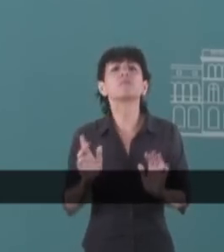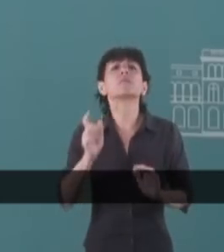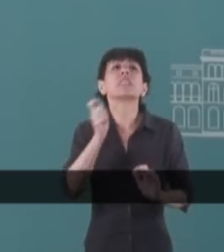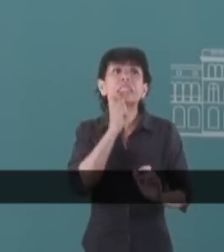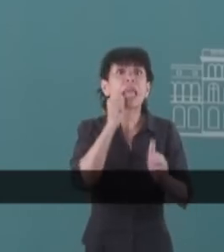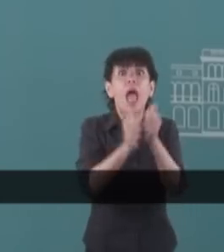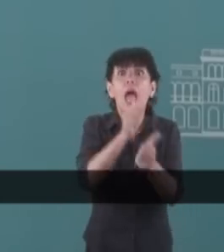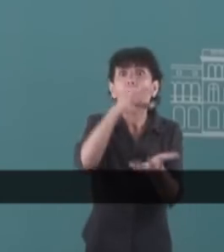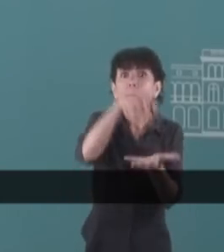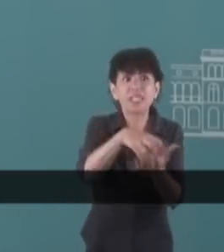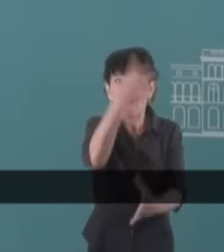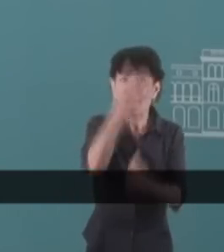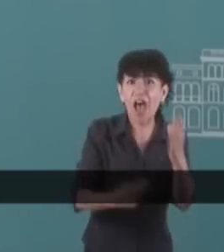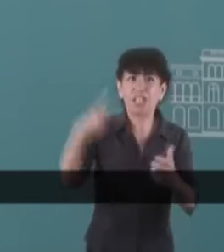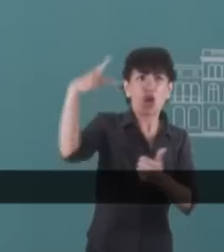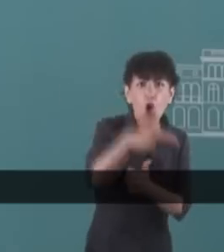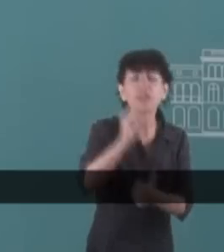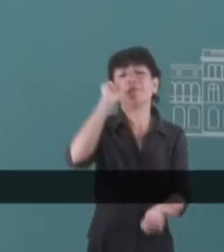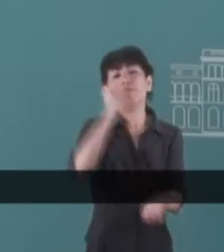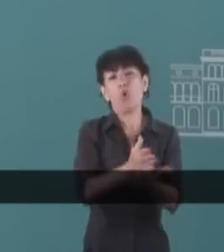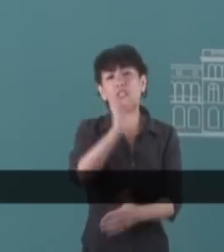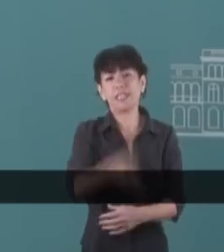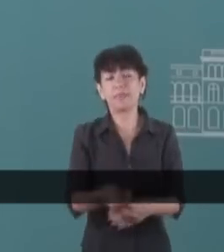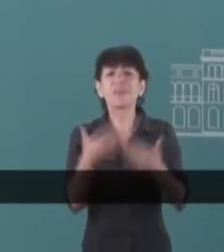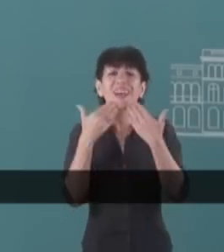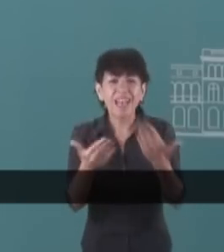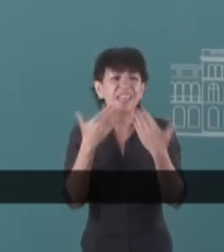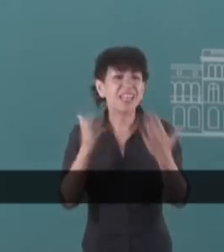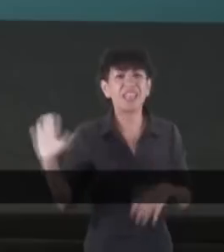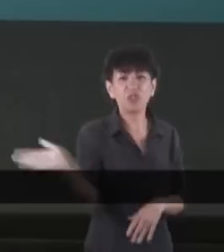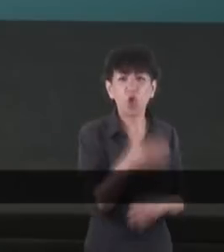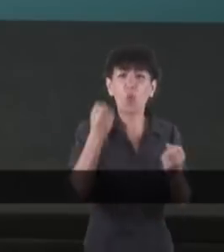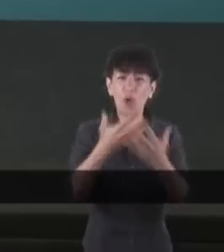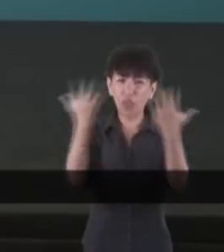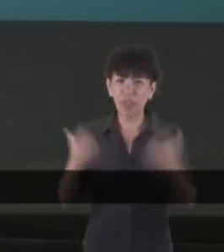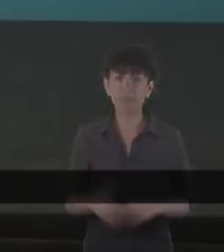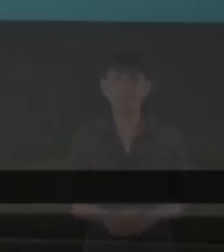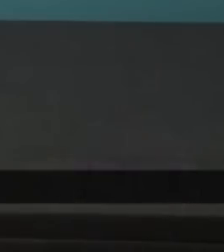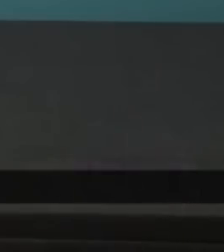empresa incumple, el gobierno pone la multa. Muchas gracias. Gracias a todos y todas. Buenos días.